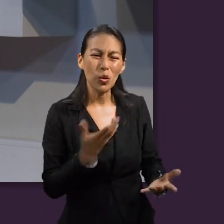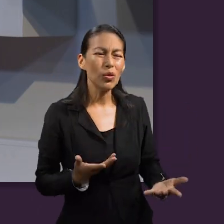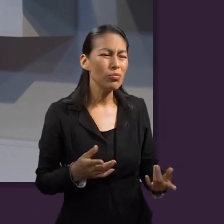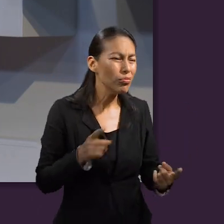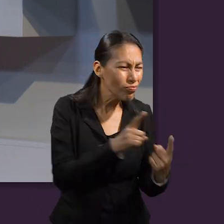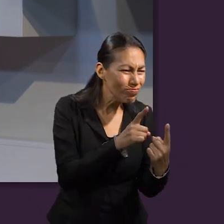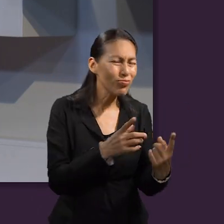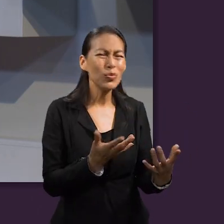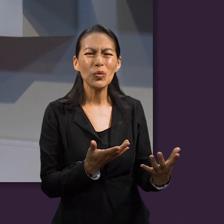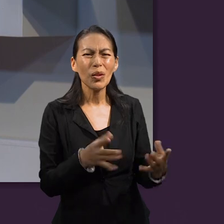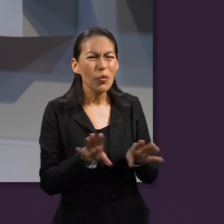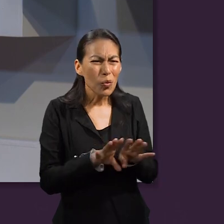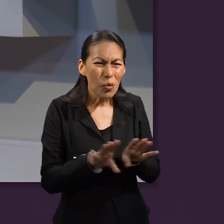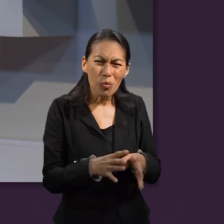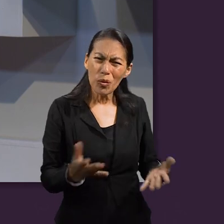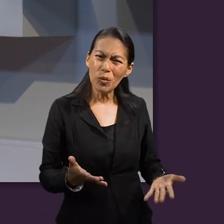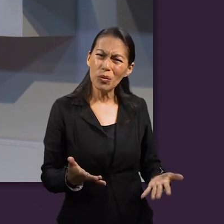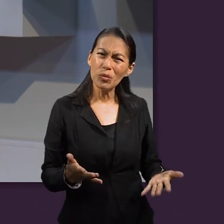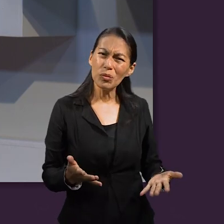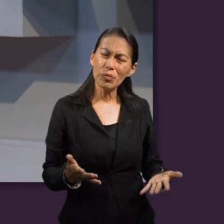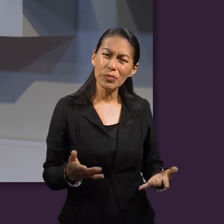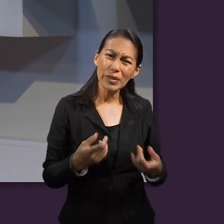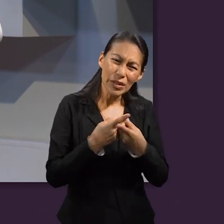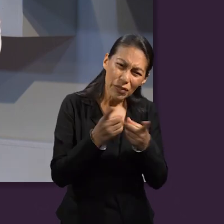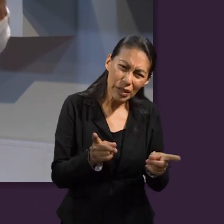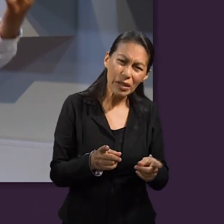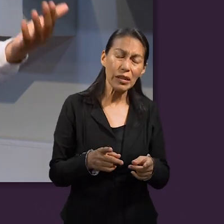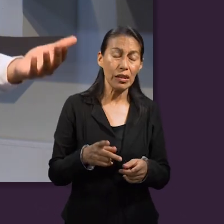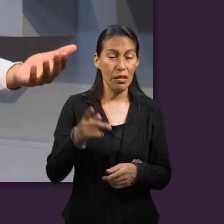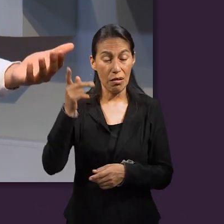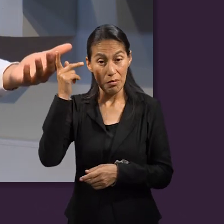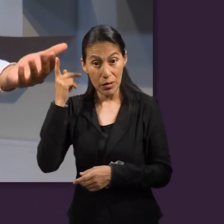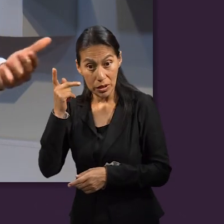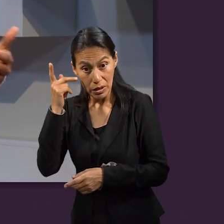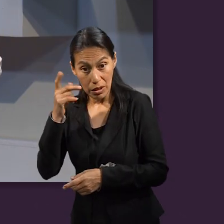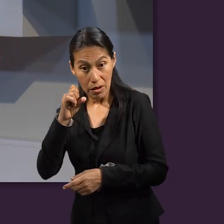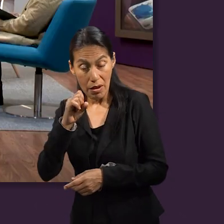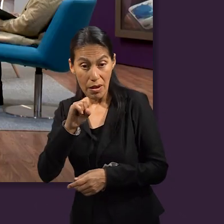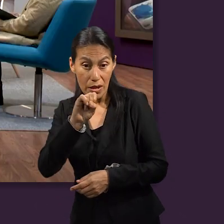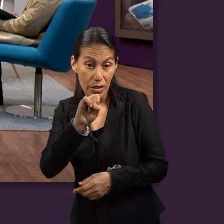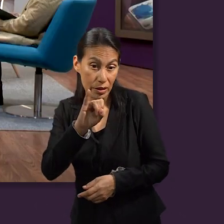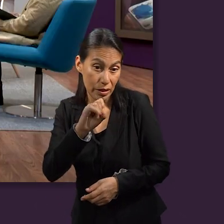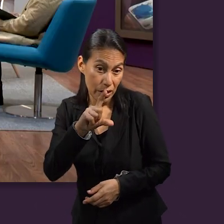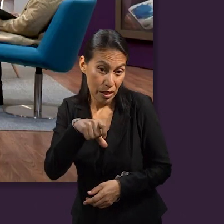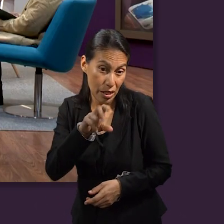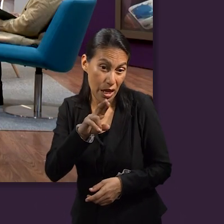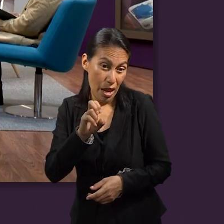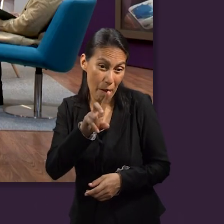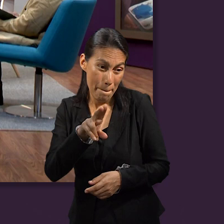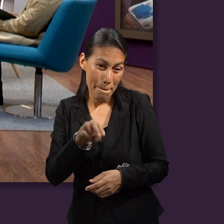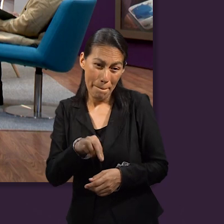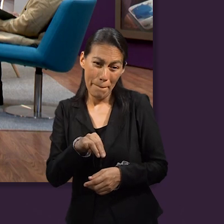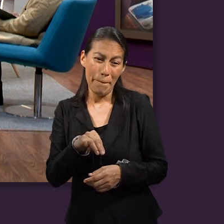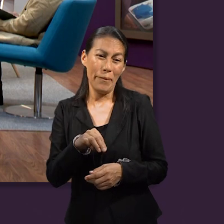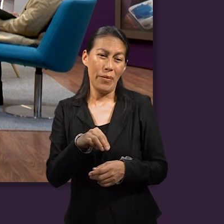una manera totalmente diferente a la que enfrentó el príncipe el príncipe sí que es un